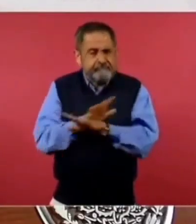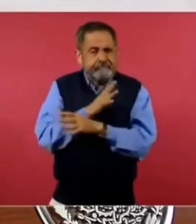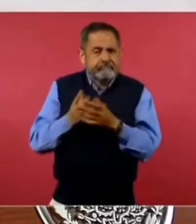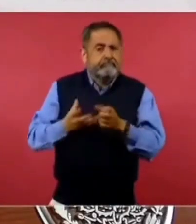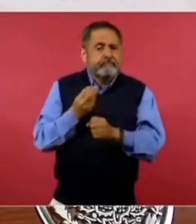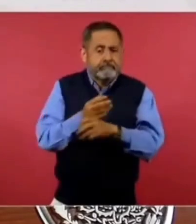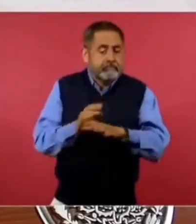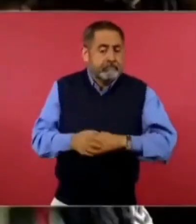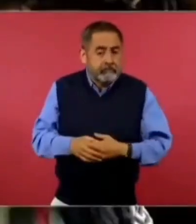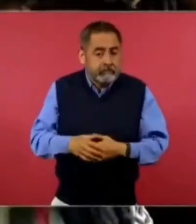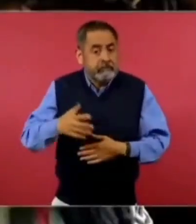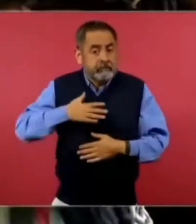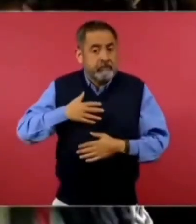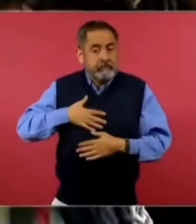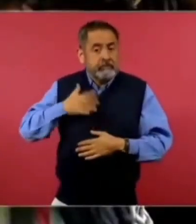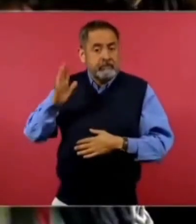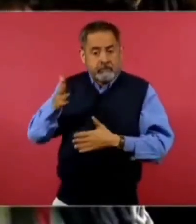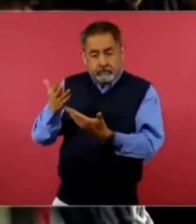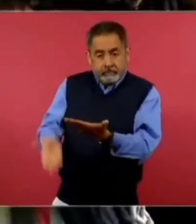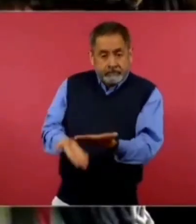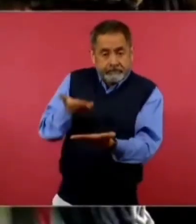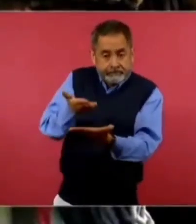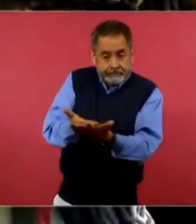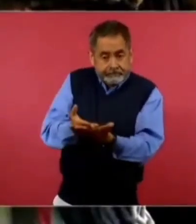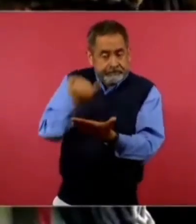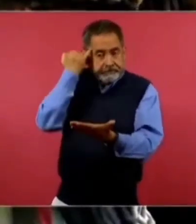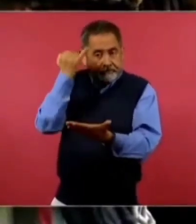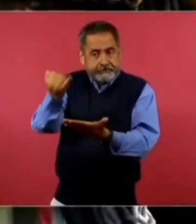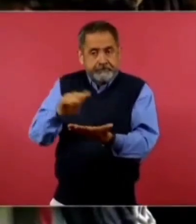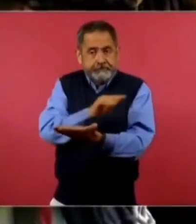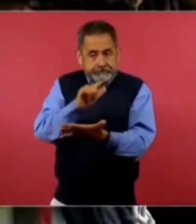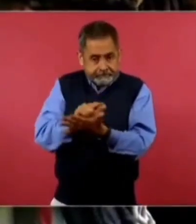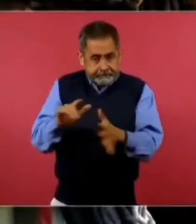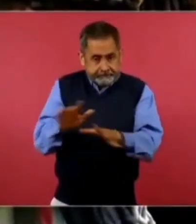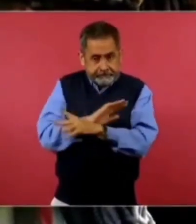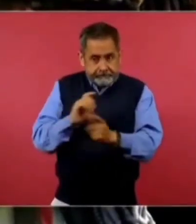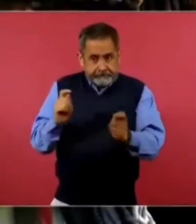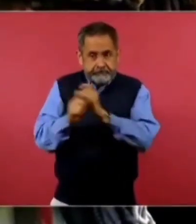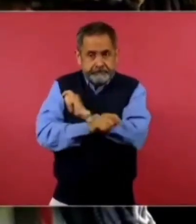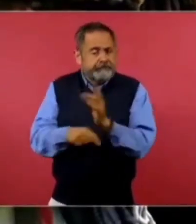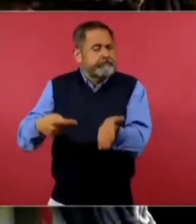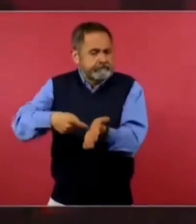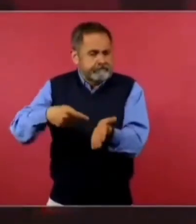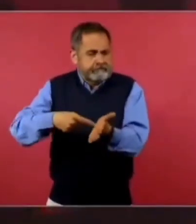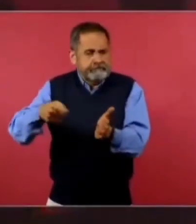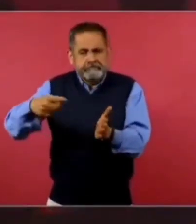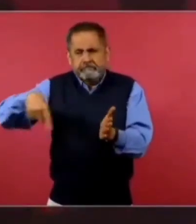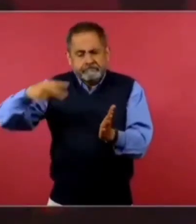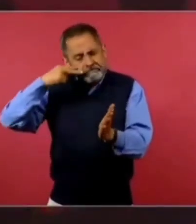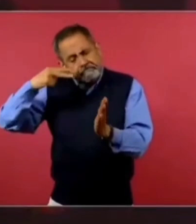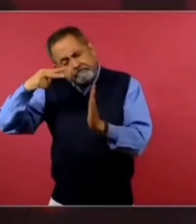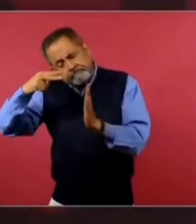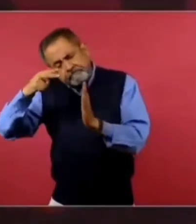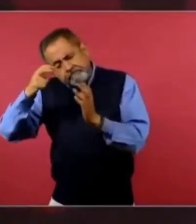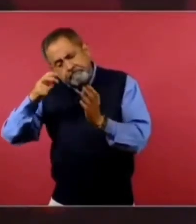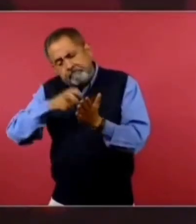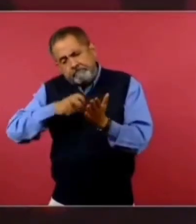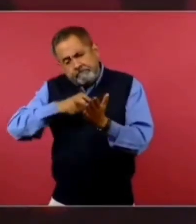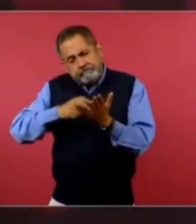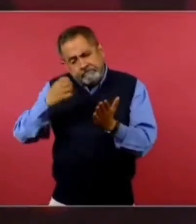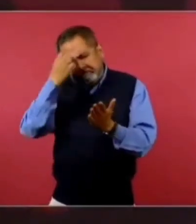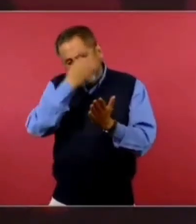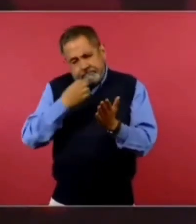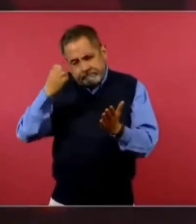Ya nosotros presentamos una iniciativa de ley que se revise, que se vean los